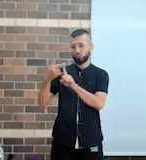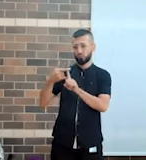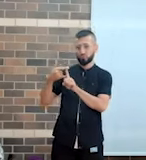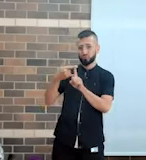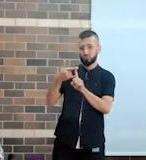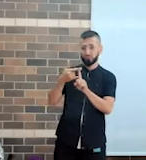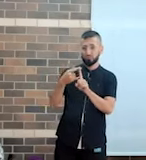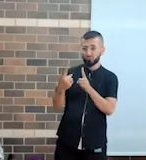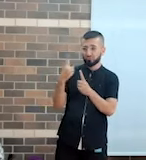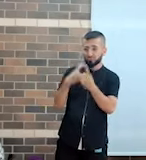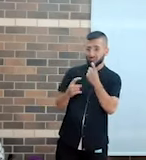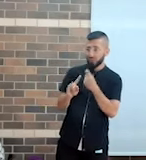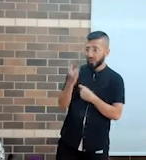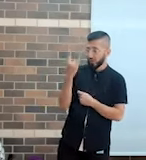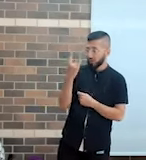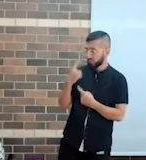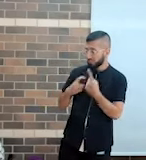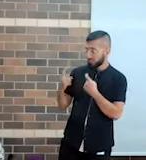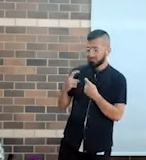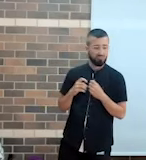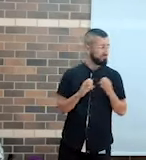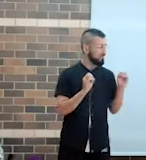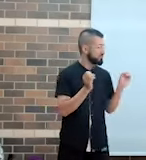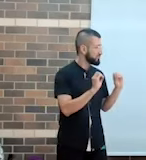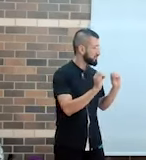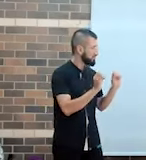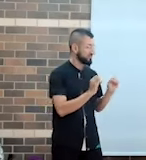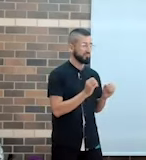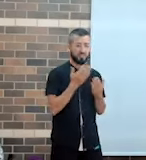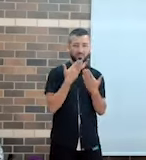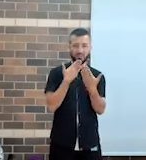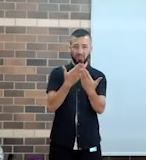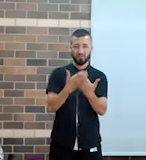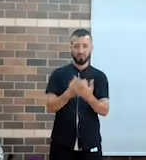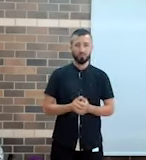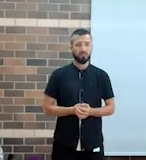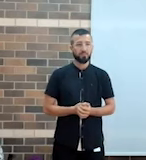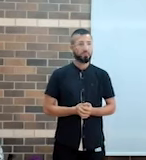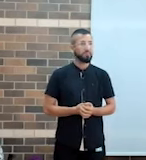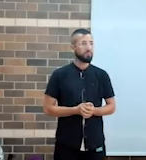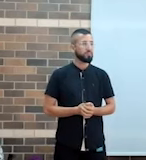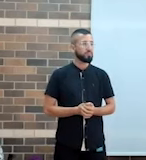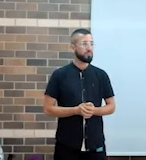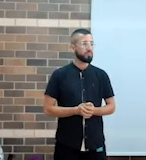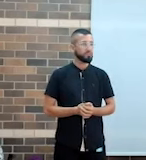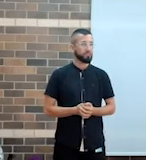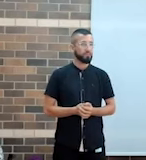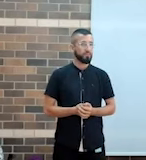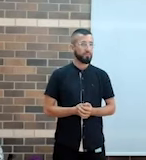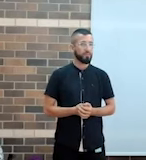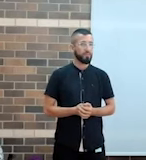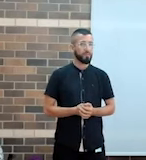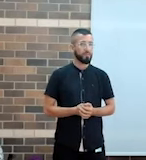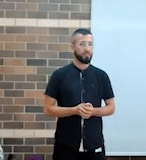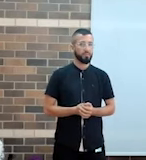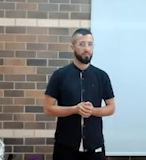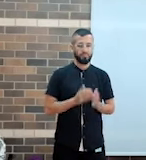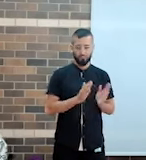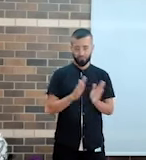hubo alguna pregunta allí. No, listo, muchas gracias. Bueno, entonces vamos a pasar